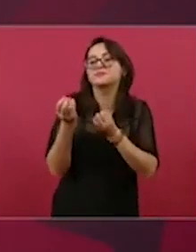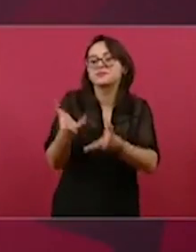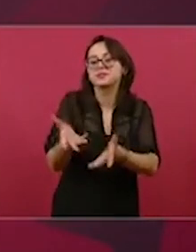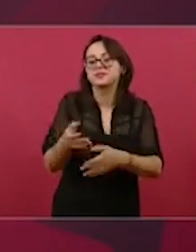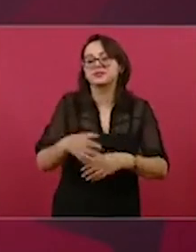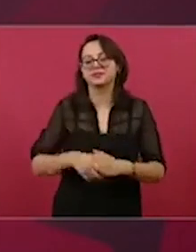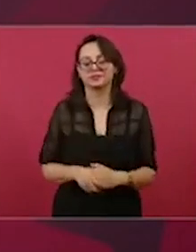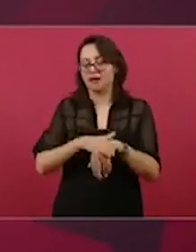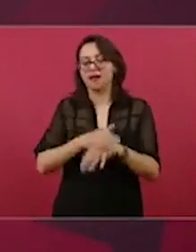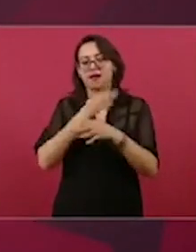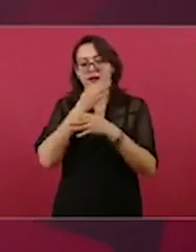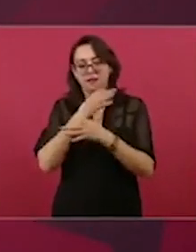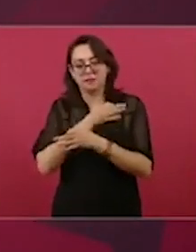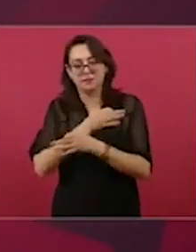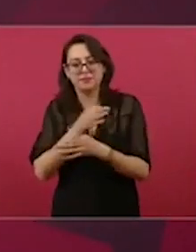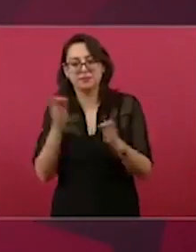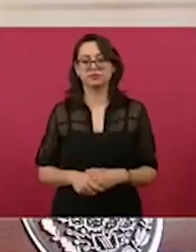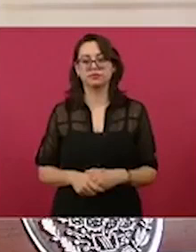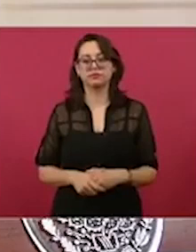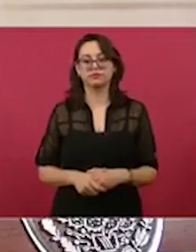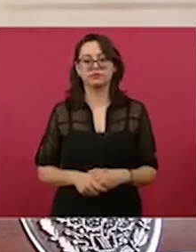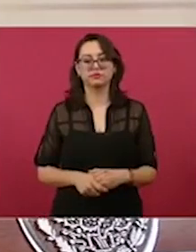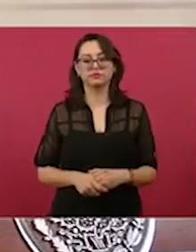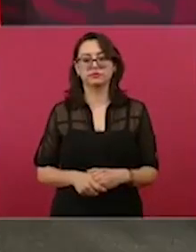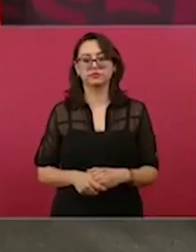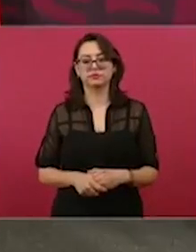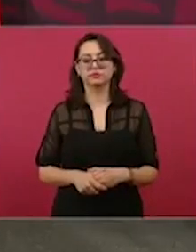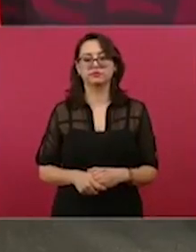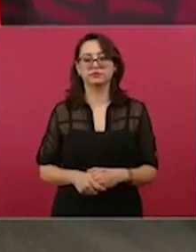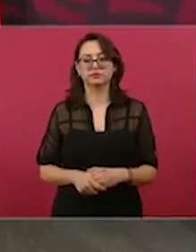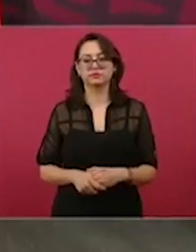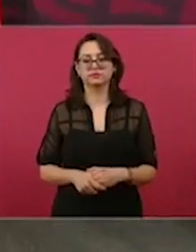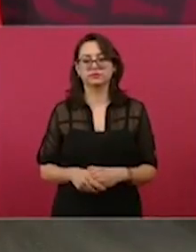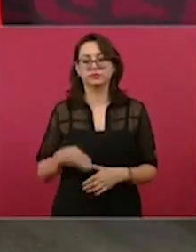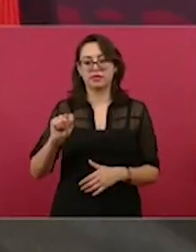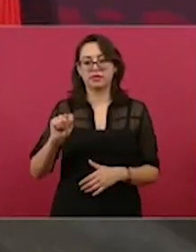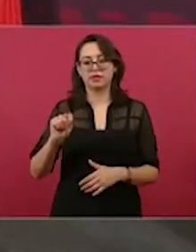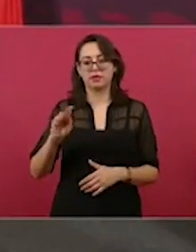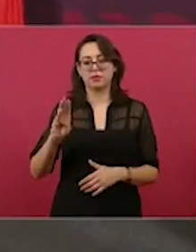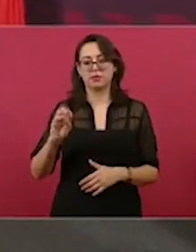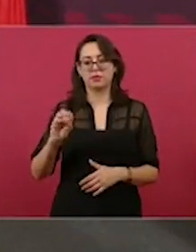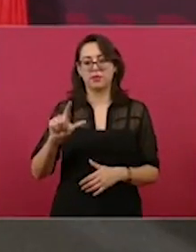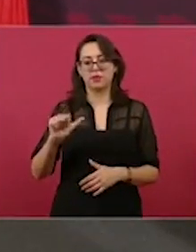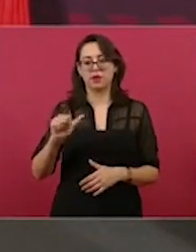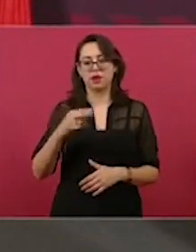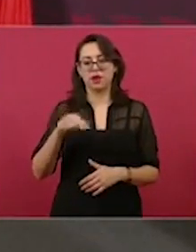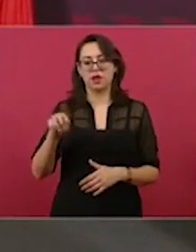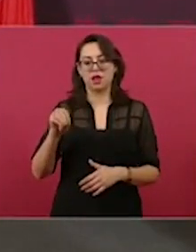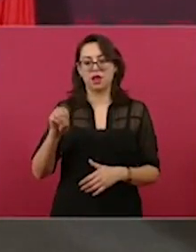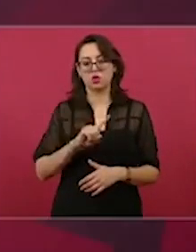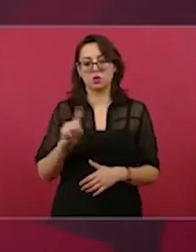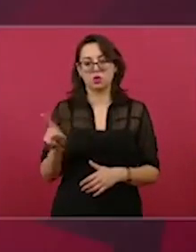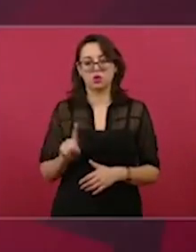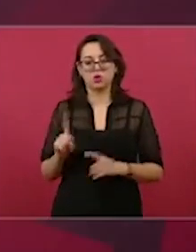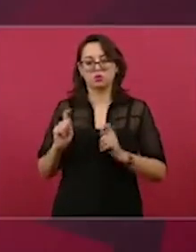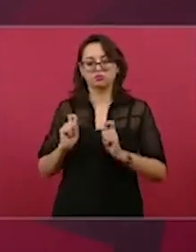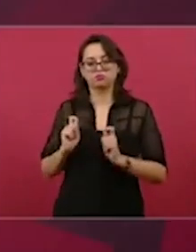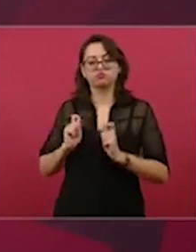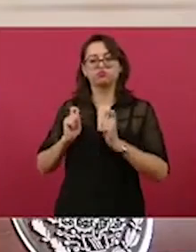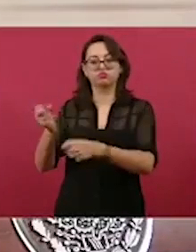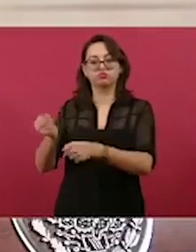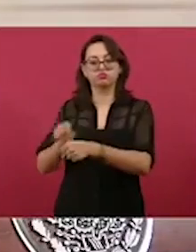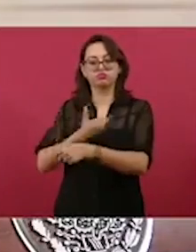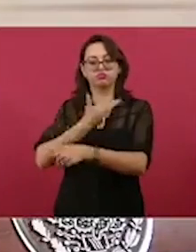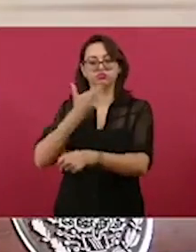Alcalde. Informo de que Marat Bolaños López va a ser el próximo